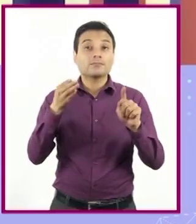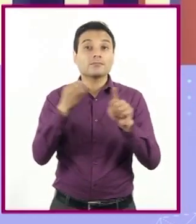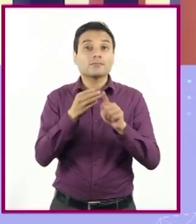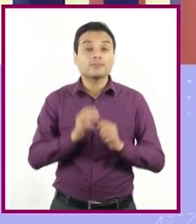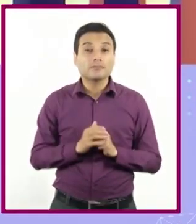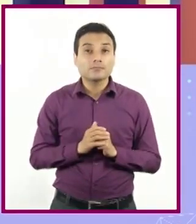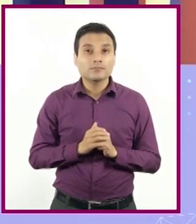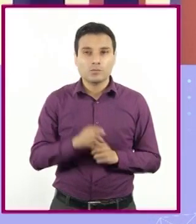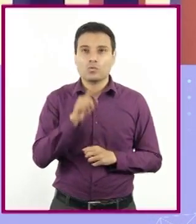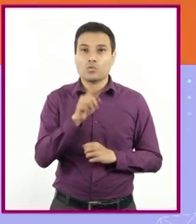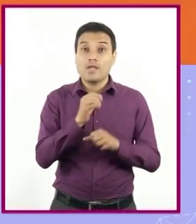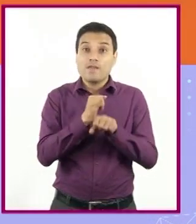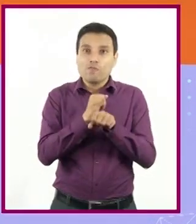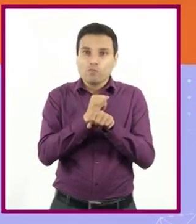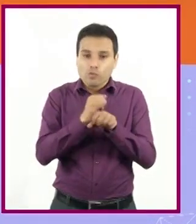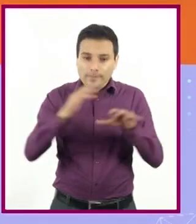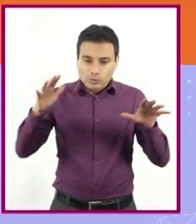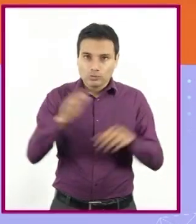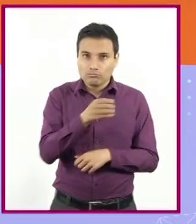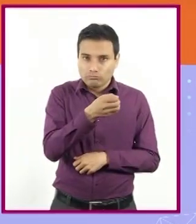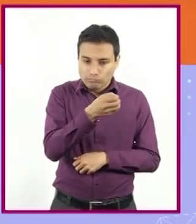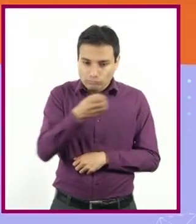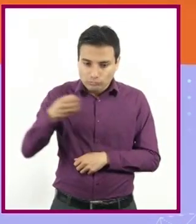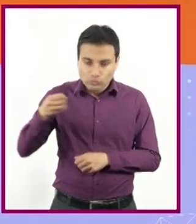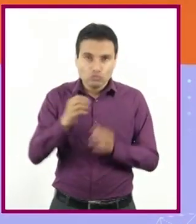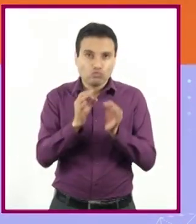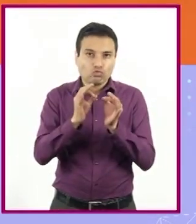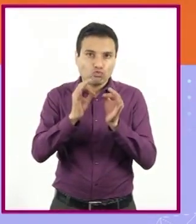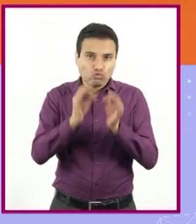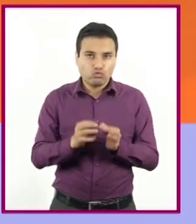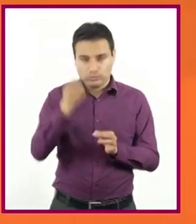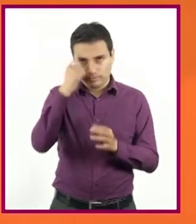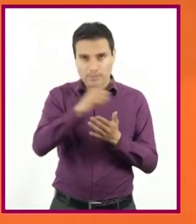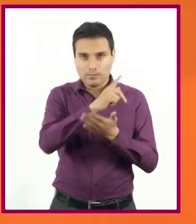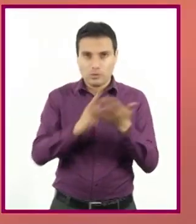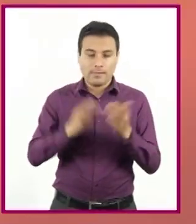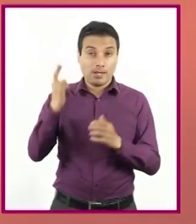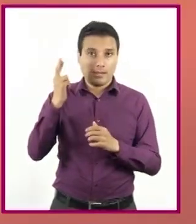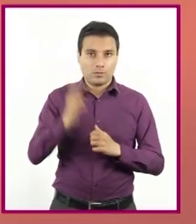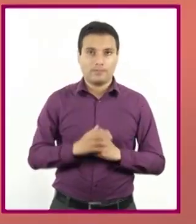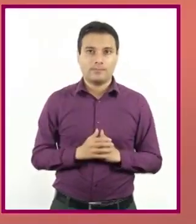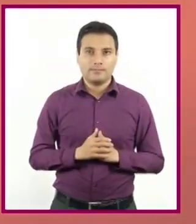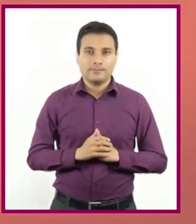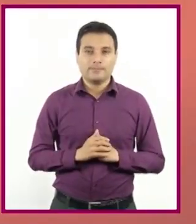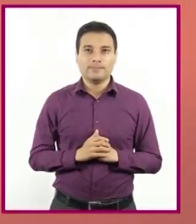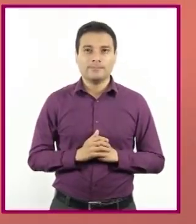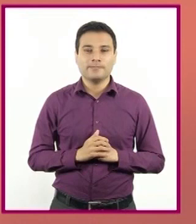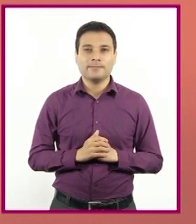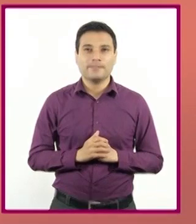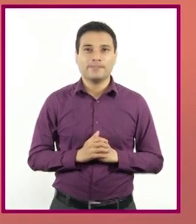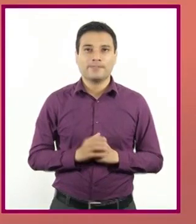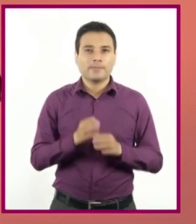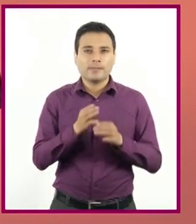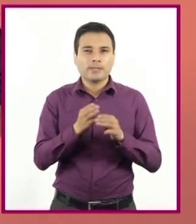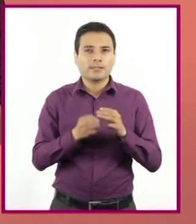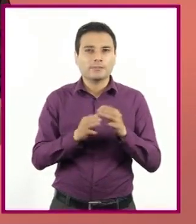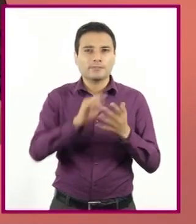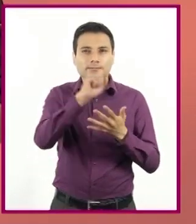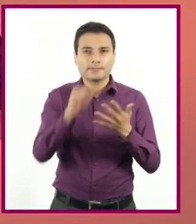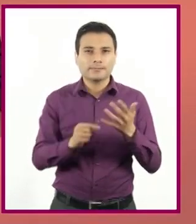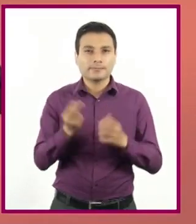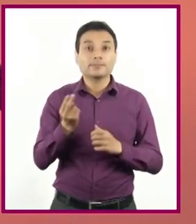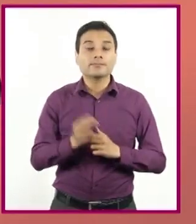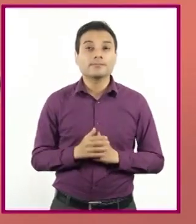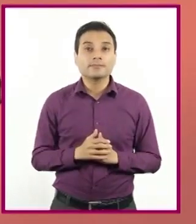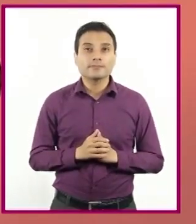y sistematizar información para planear un programa de radio. Los materiales que vamos a necesitar para esta